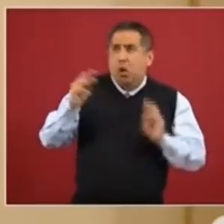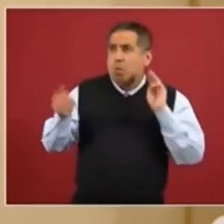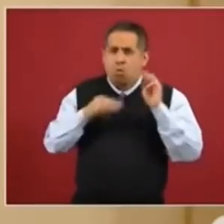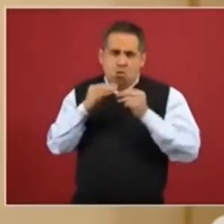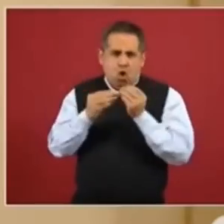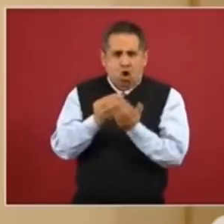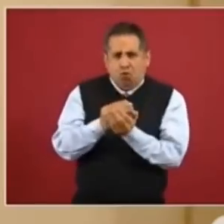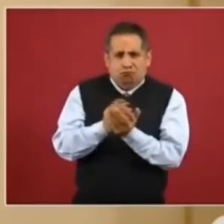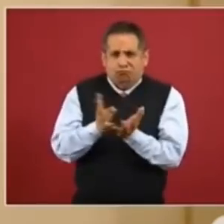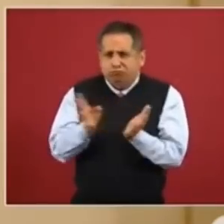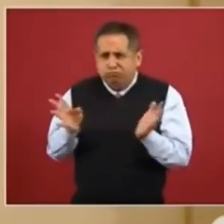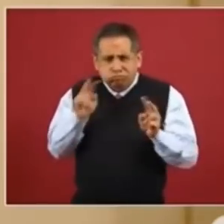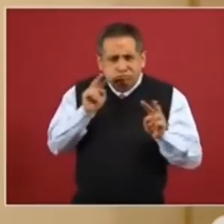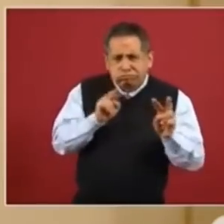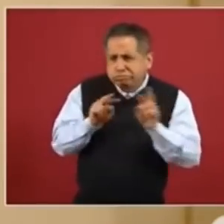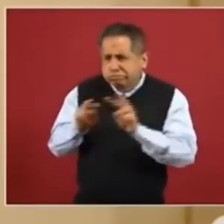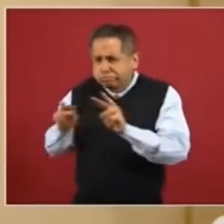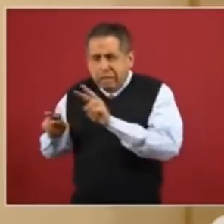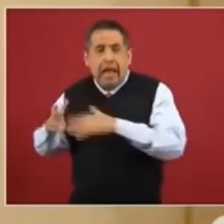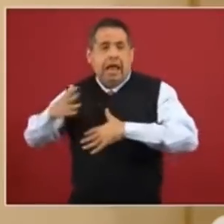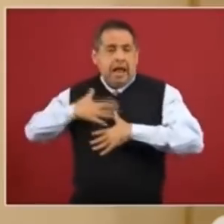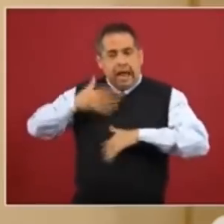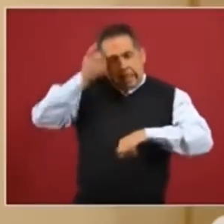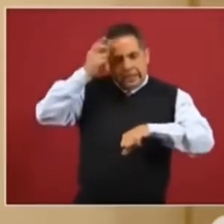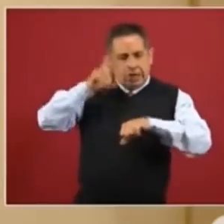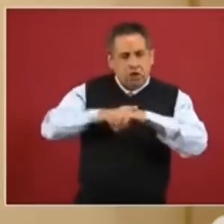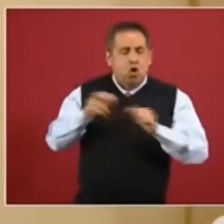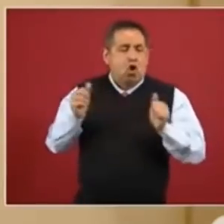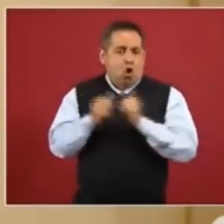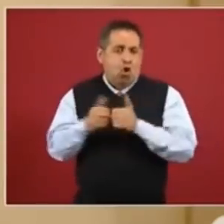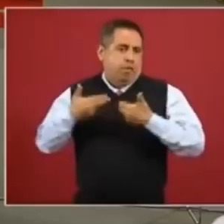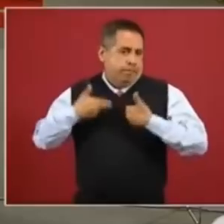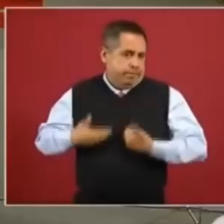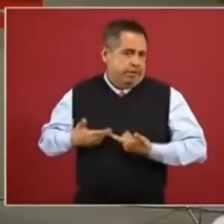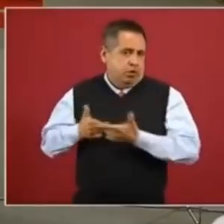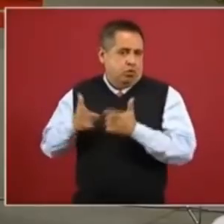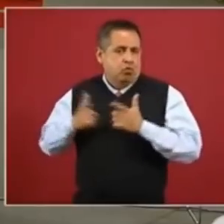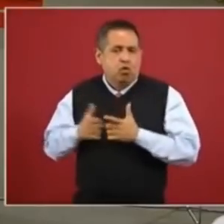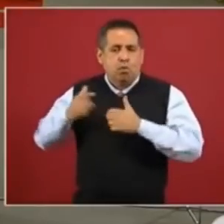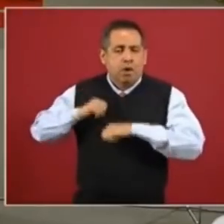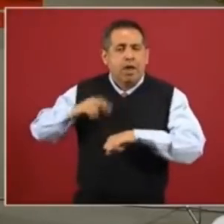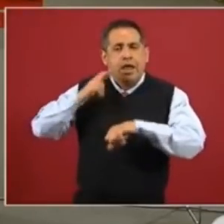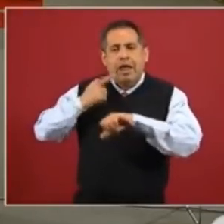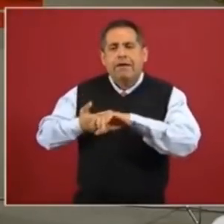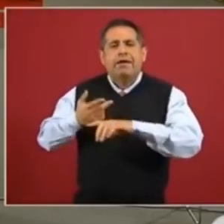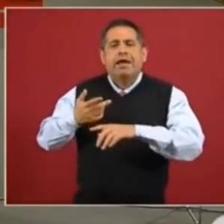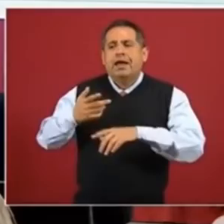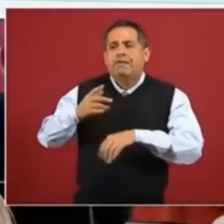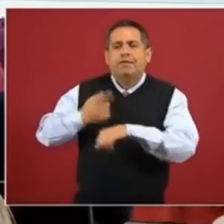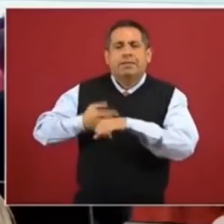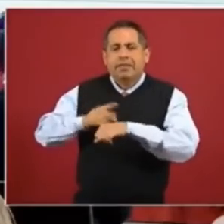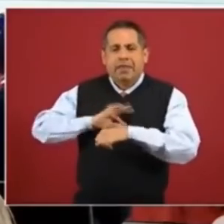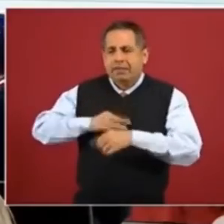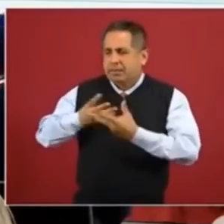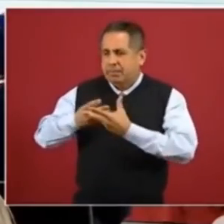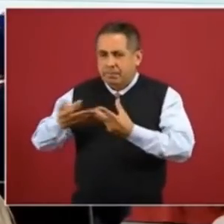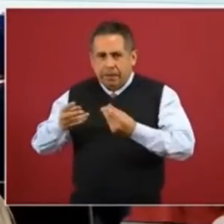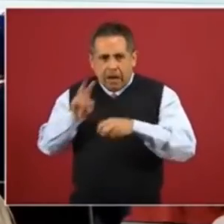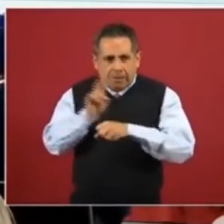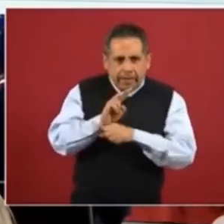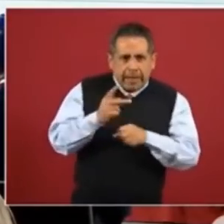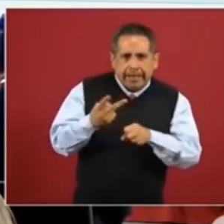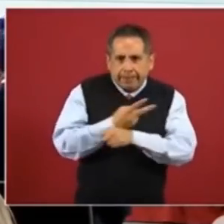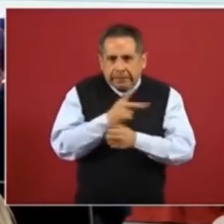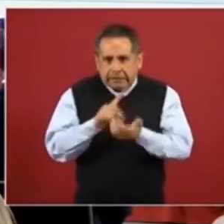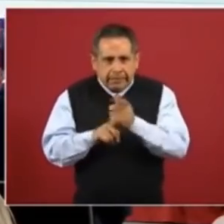mundo, y que bueno, la Dirección General de Epidemiología, a través de esta instancia, que es el área de enfermedades transmisibles, le da seguimiento